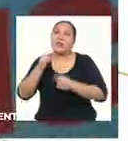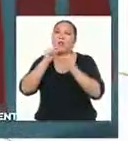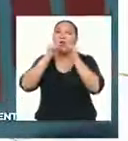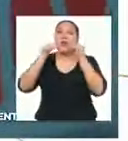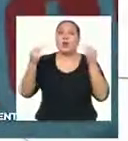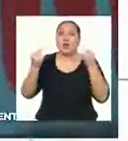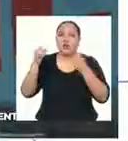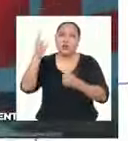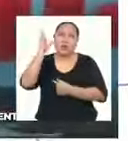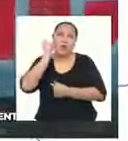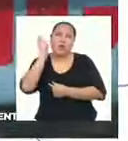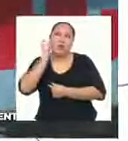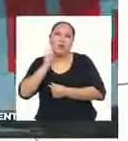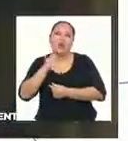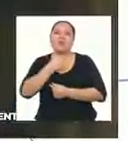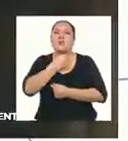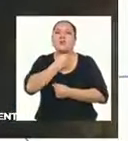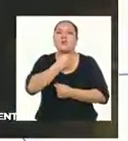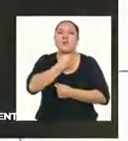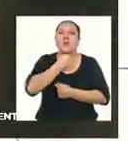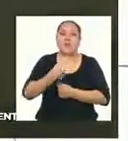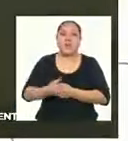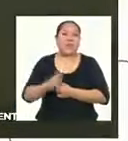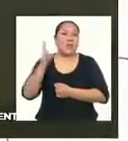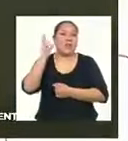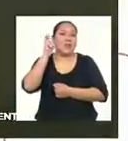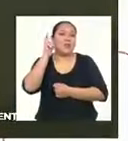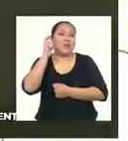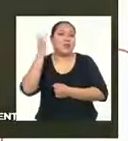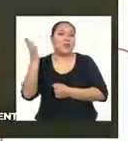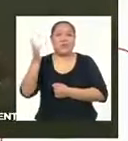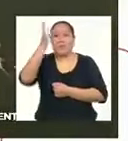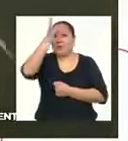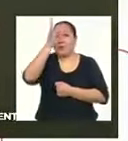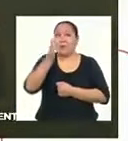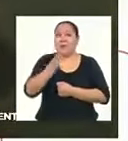abuelitas y que escuchaban sus padres en el rock de la banda Uchpa.